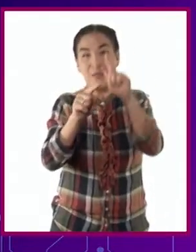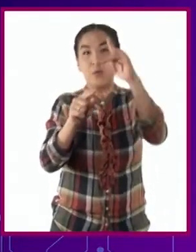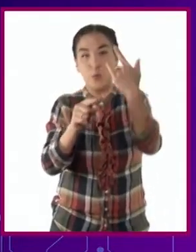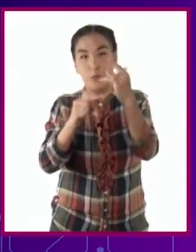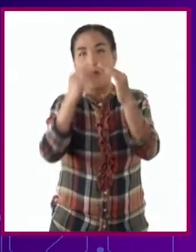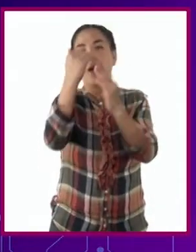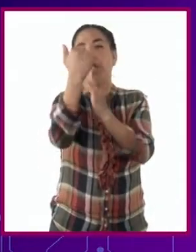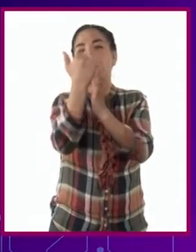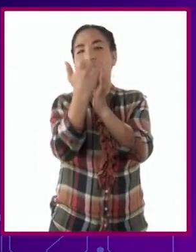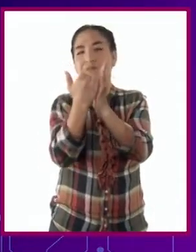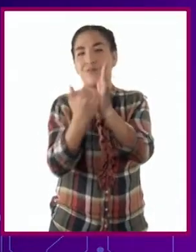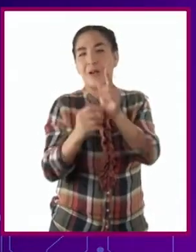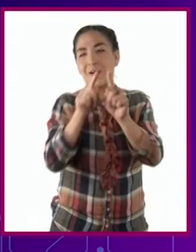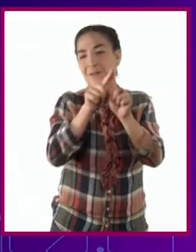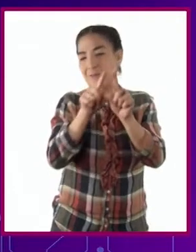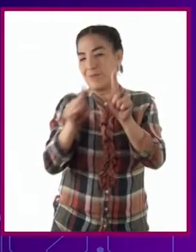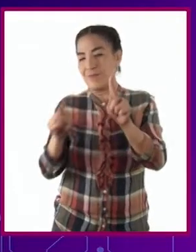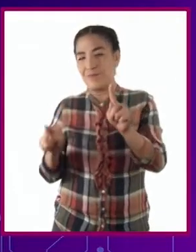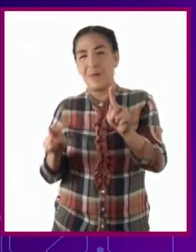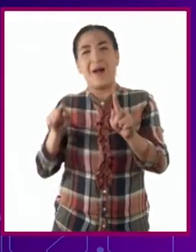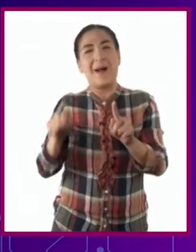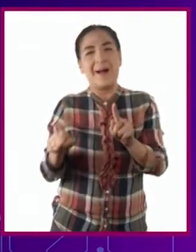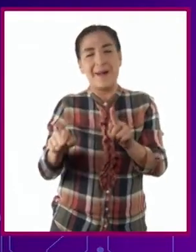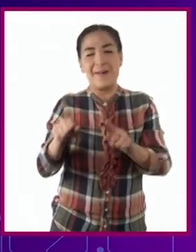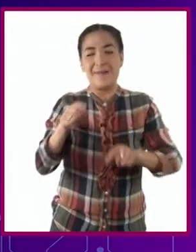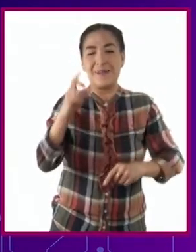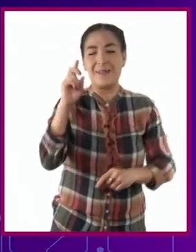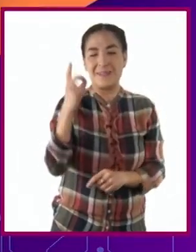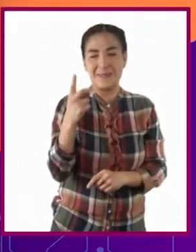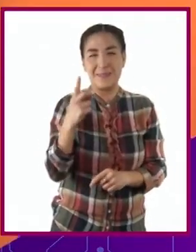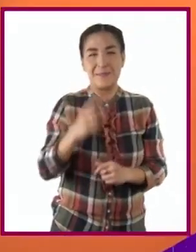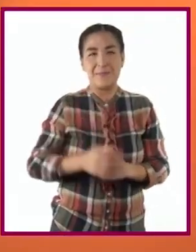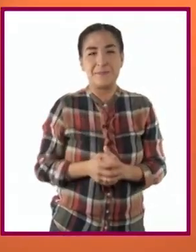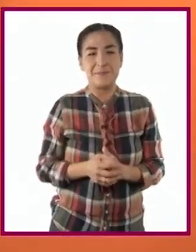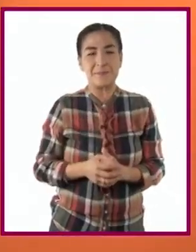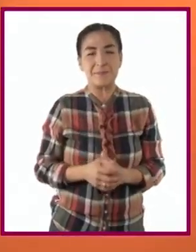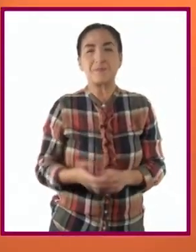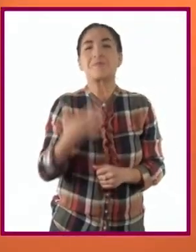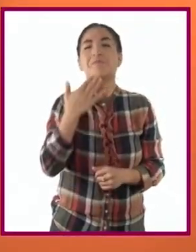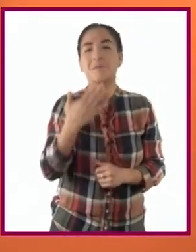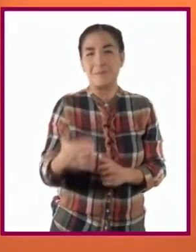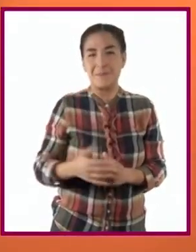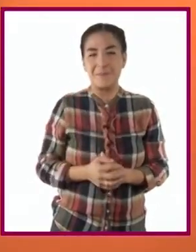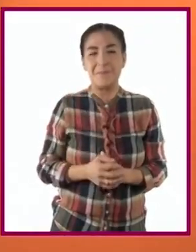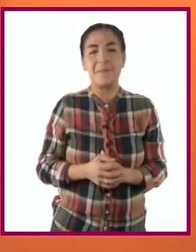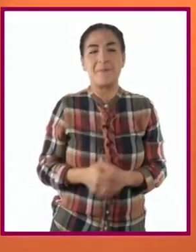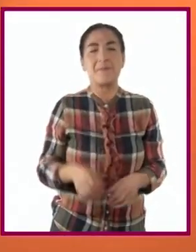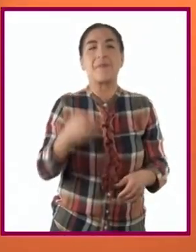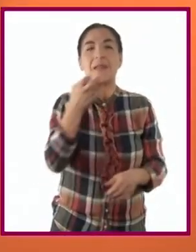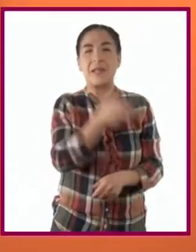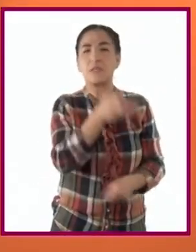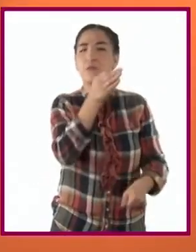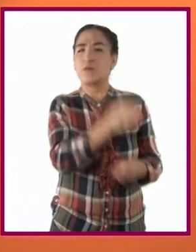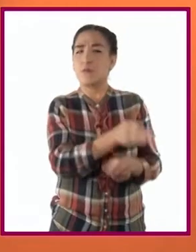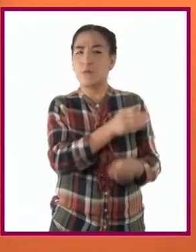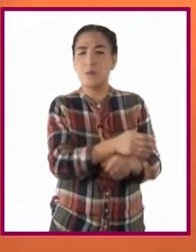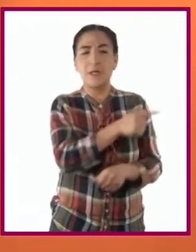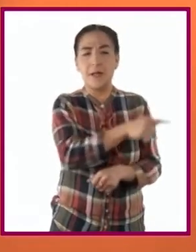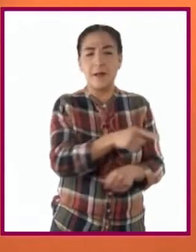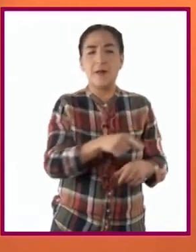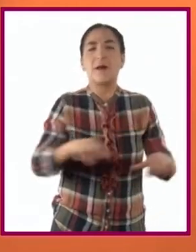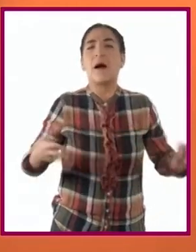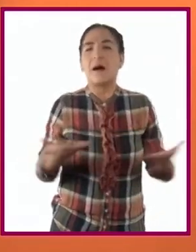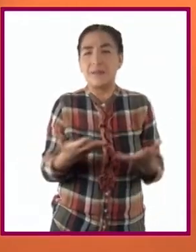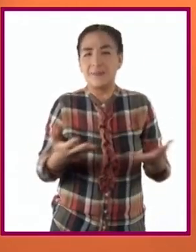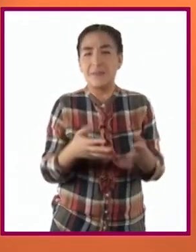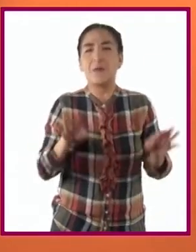el último mes en que se registró esa temperatura. Muy bien, colega. En esta situación elaboramos